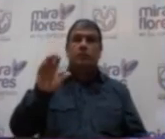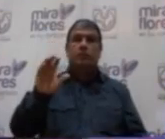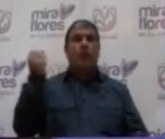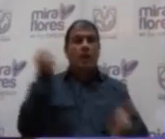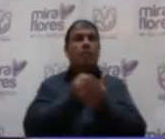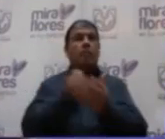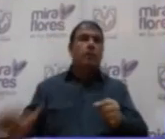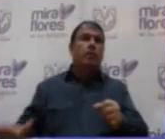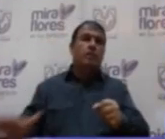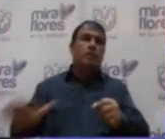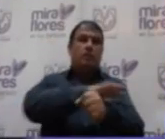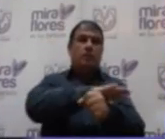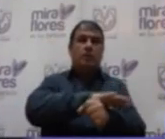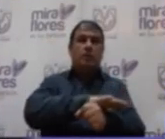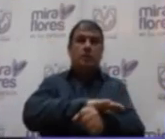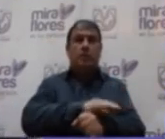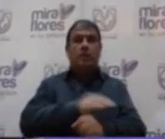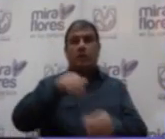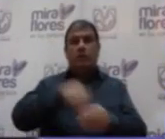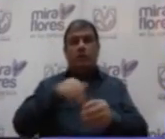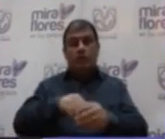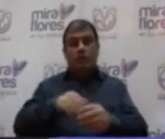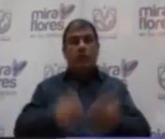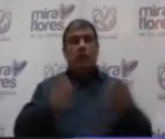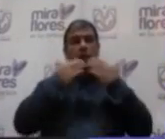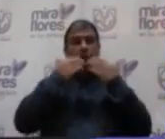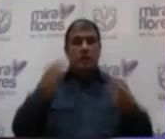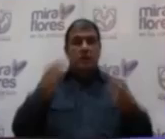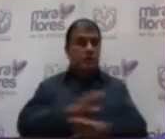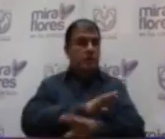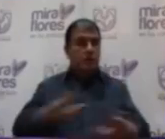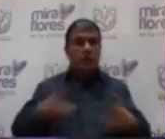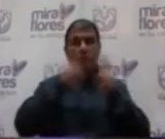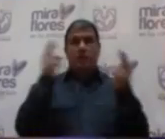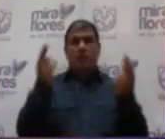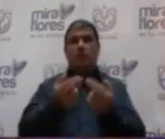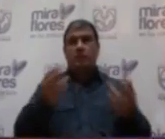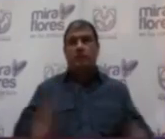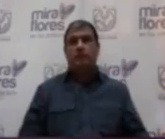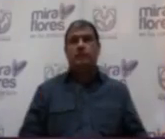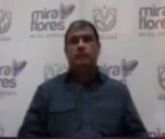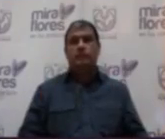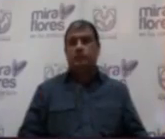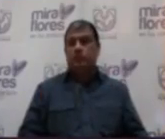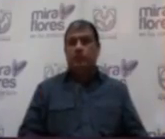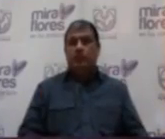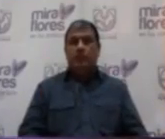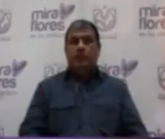conformidad. Aprobado por unanimidad de votos. Muchísimas gracias. Se levanta la sesión.